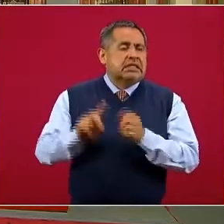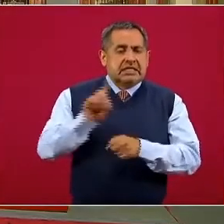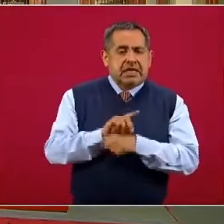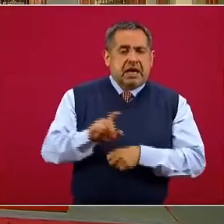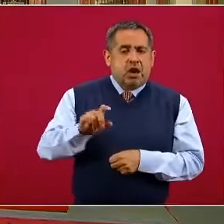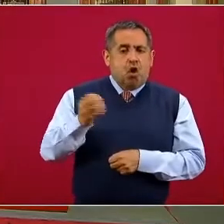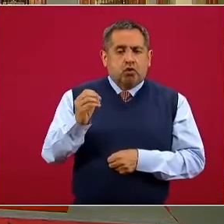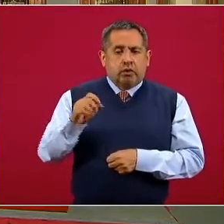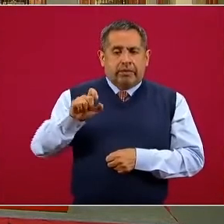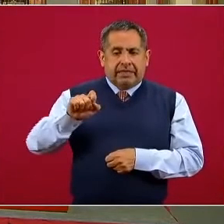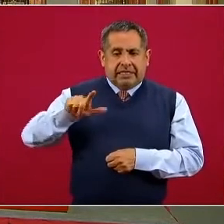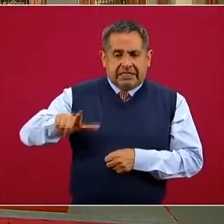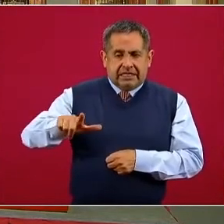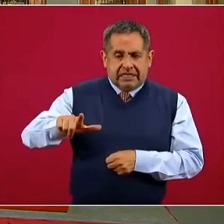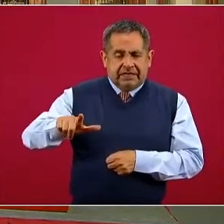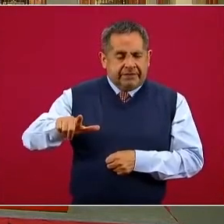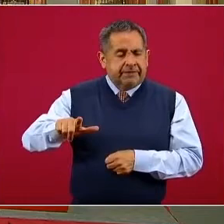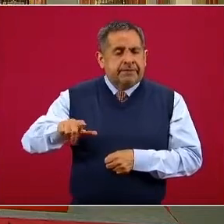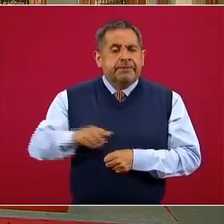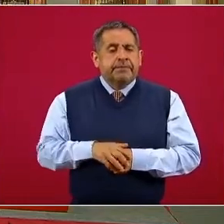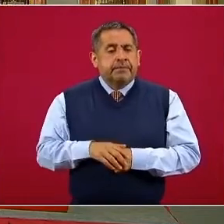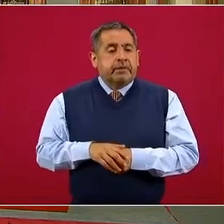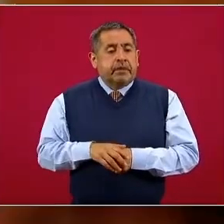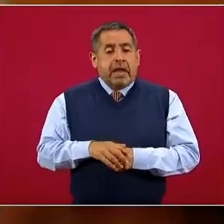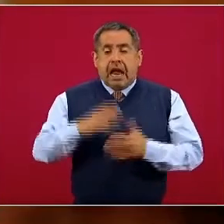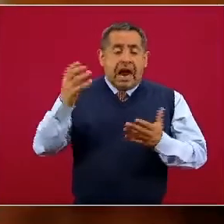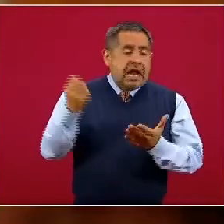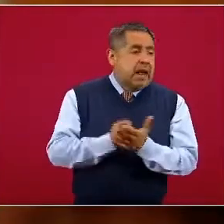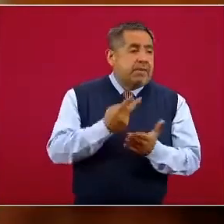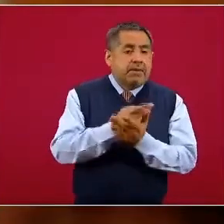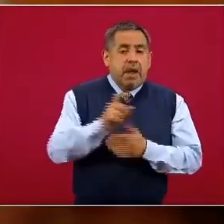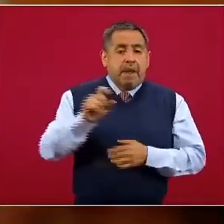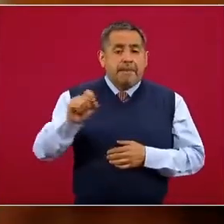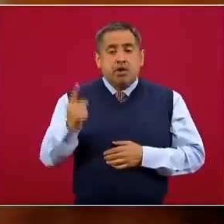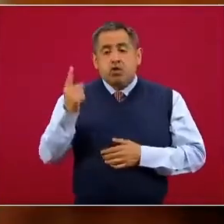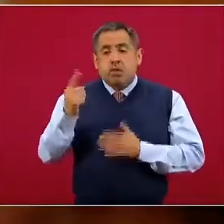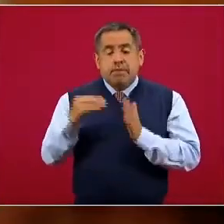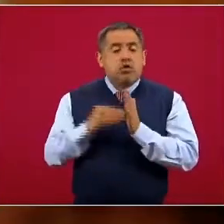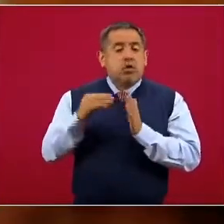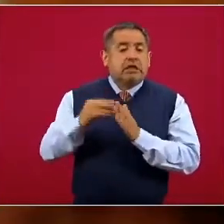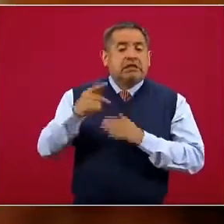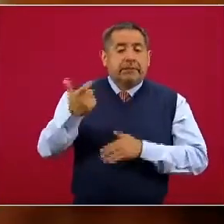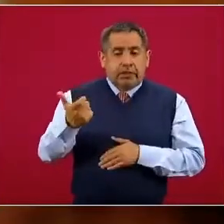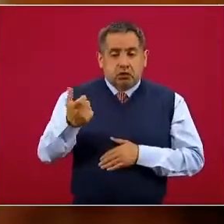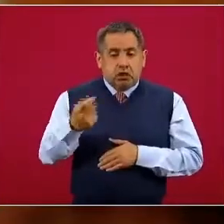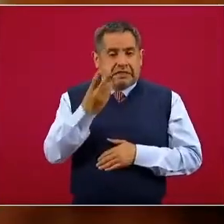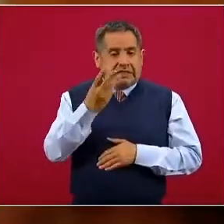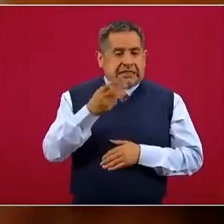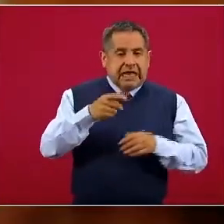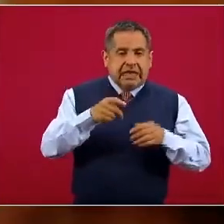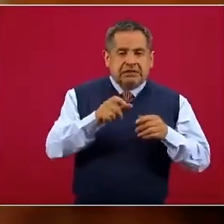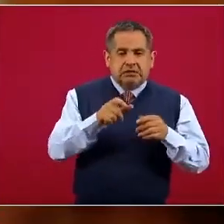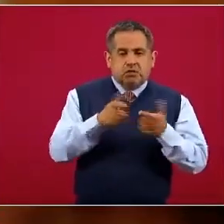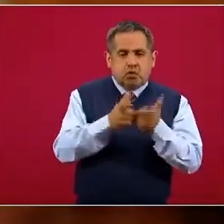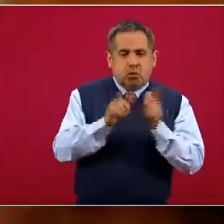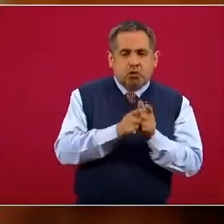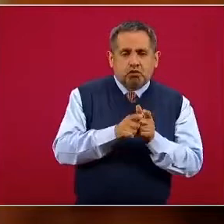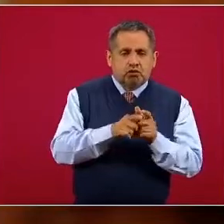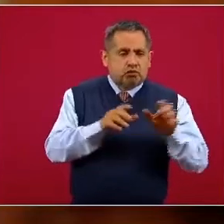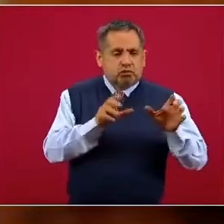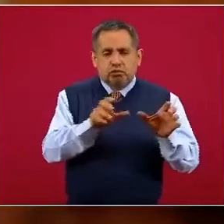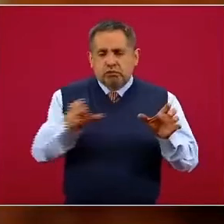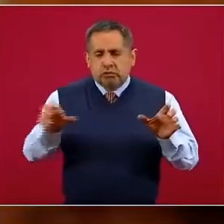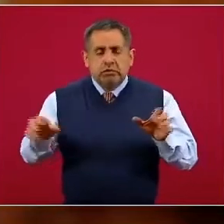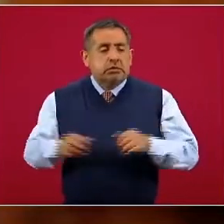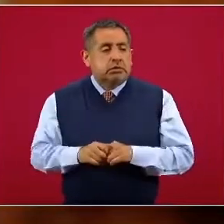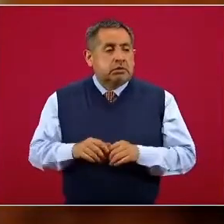de octubre. El premio mayor es de 21 millones de pesos en 3 series. Tendrá una